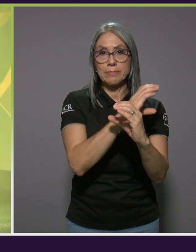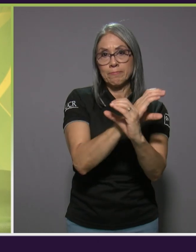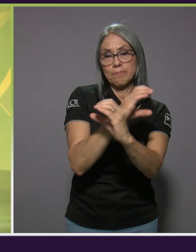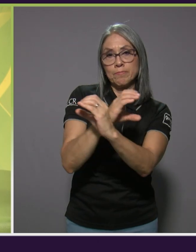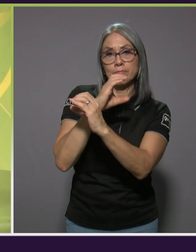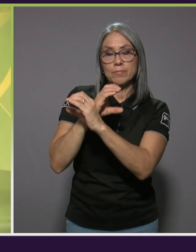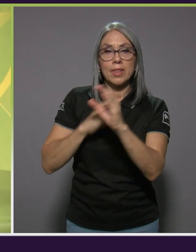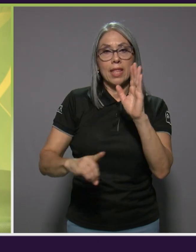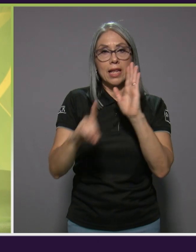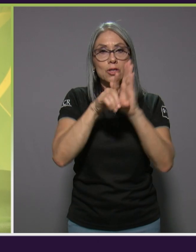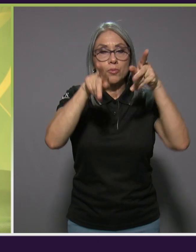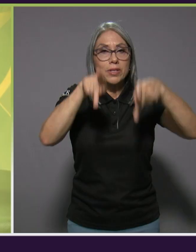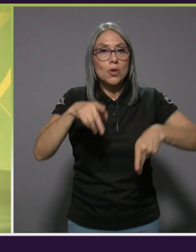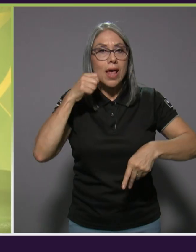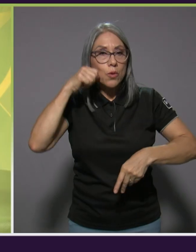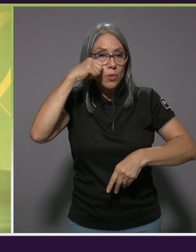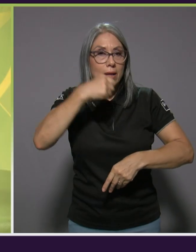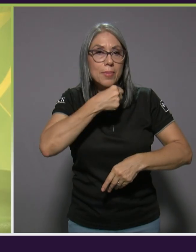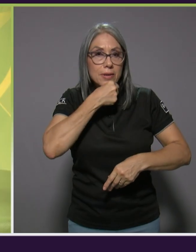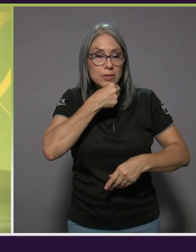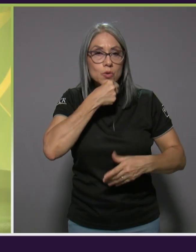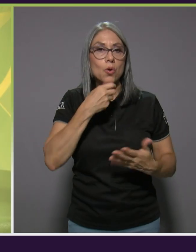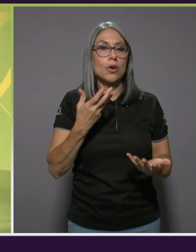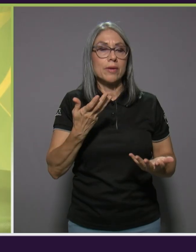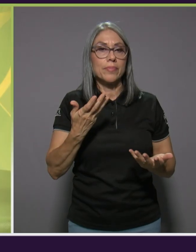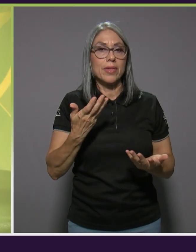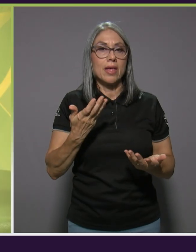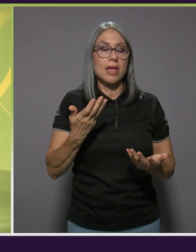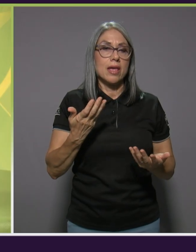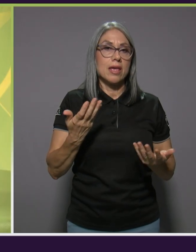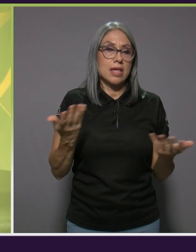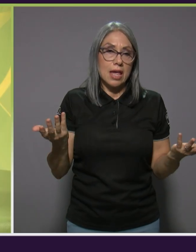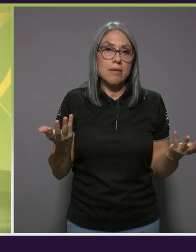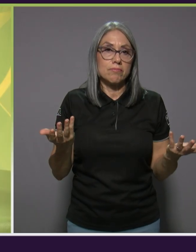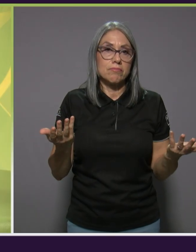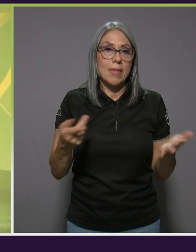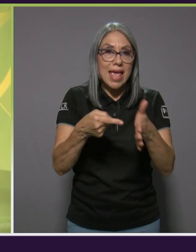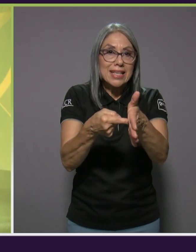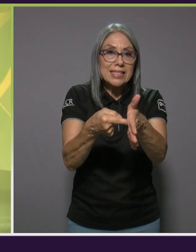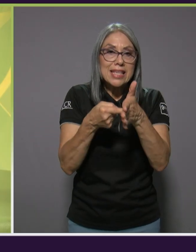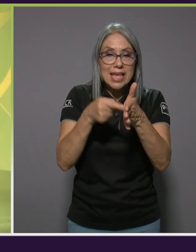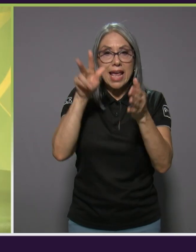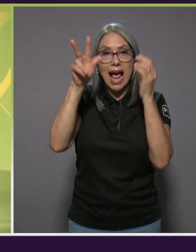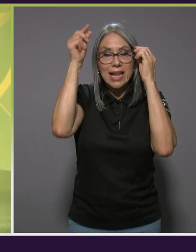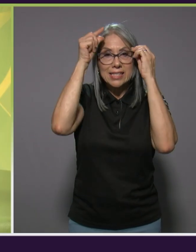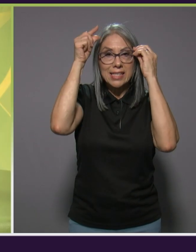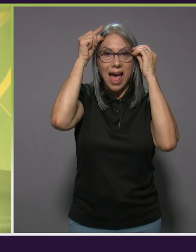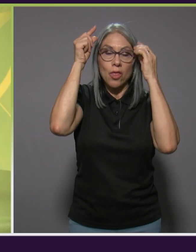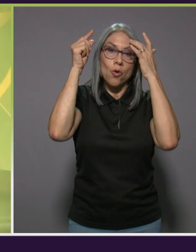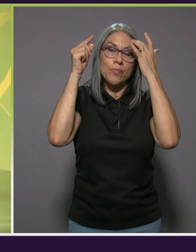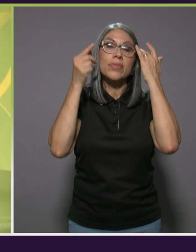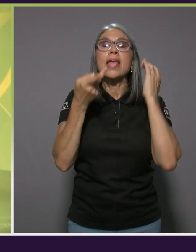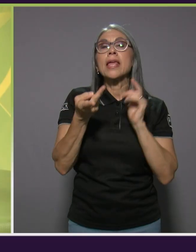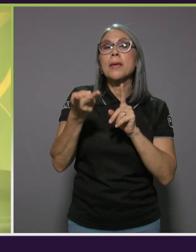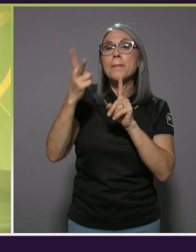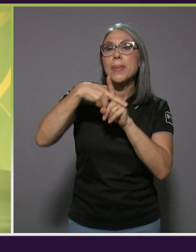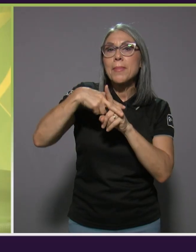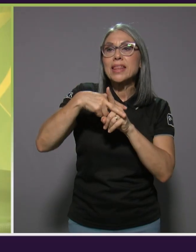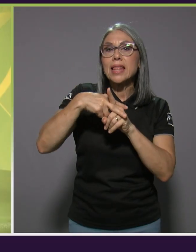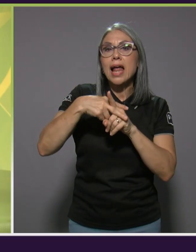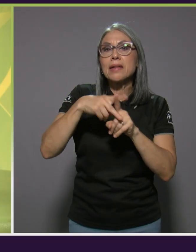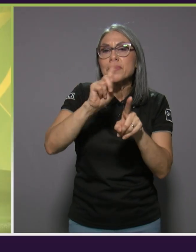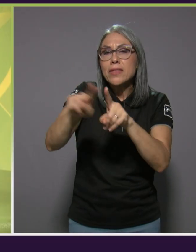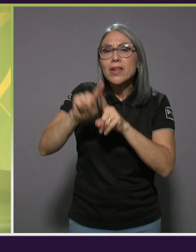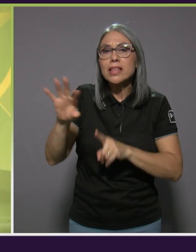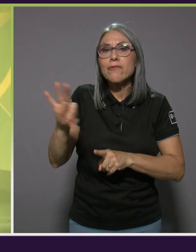de la persona adulta mayor y que, ¿verdad?, exigen al Estado implementar mecanismos para que esta